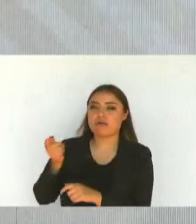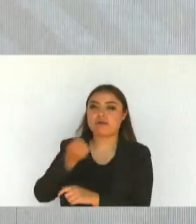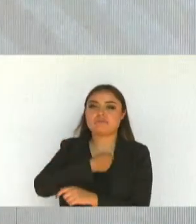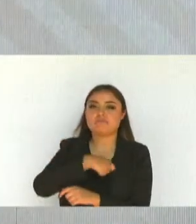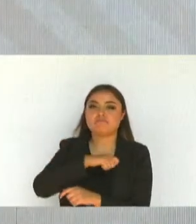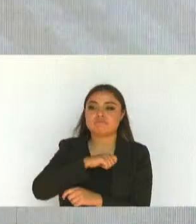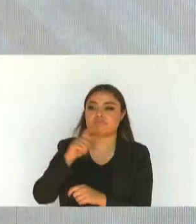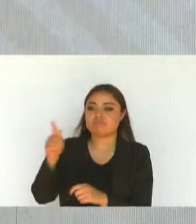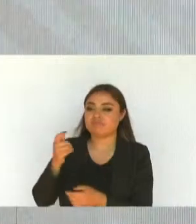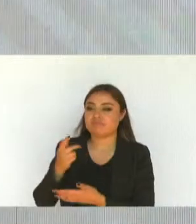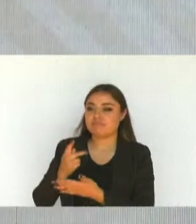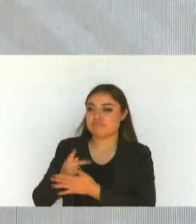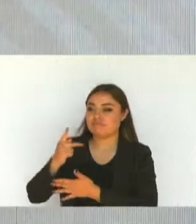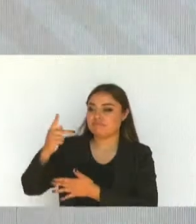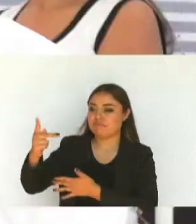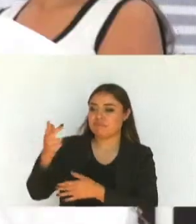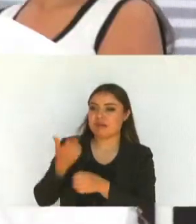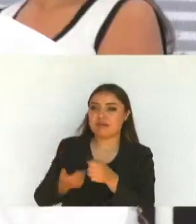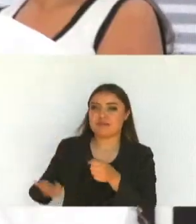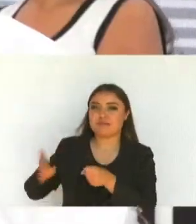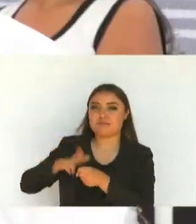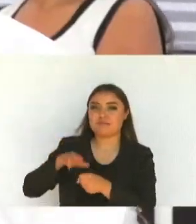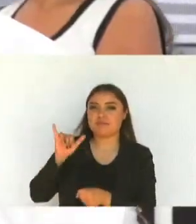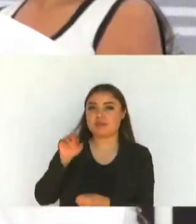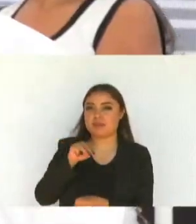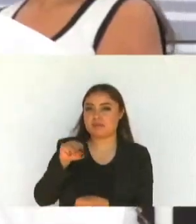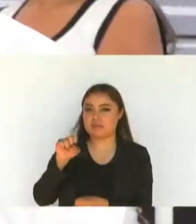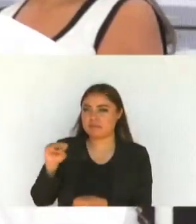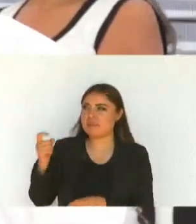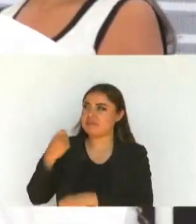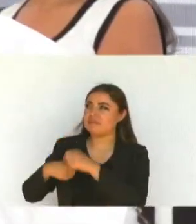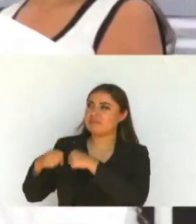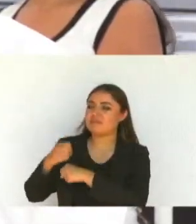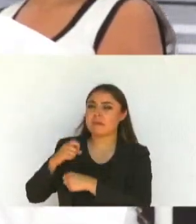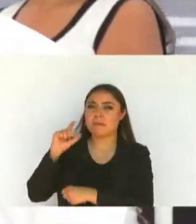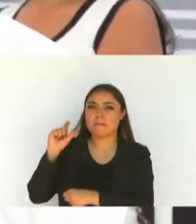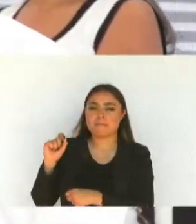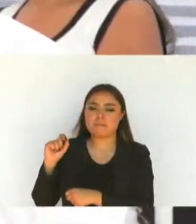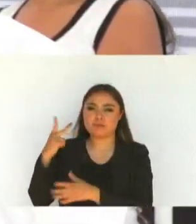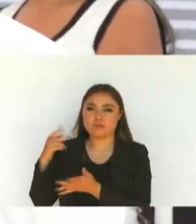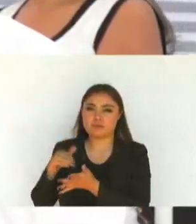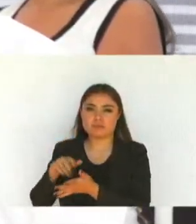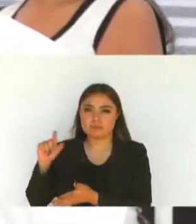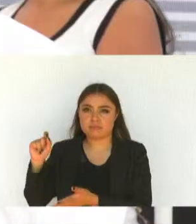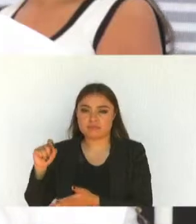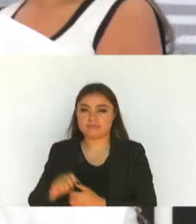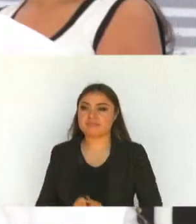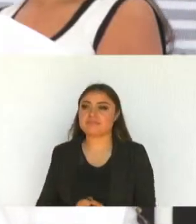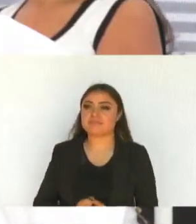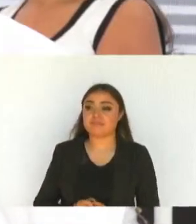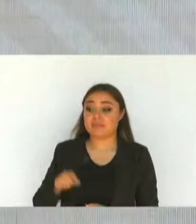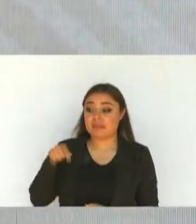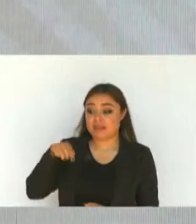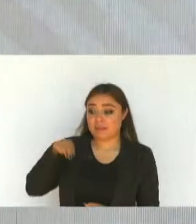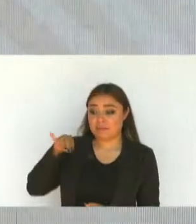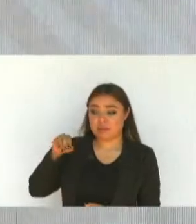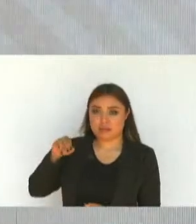Seguro Social en el 2020. En la minería todos nos cuidamos y cuidamos a los